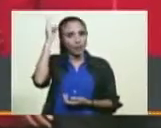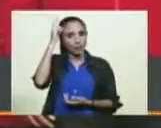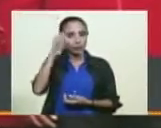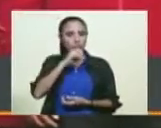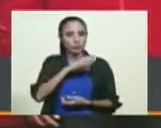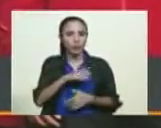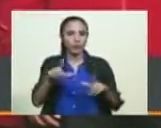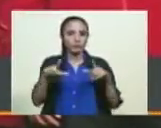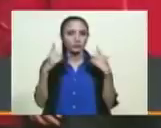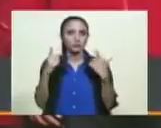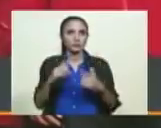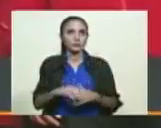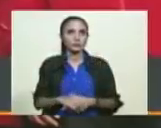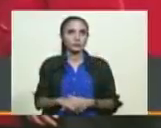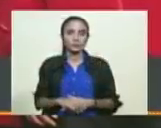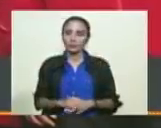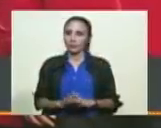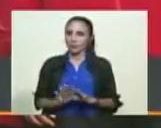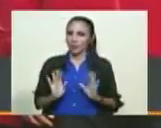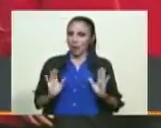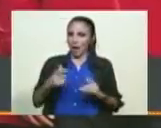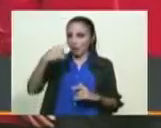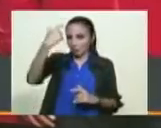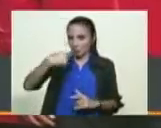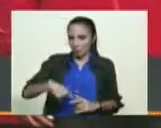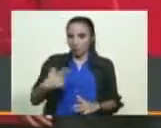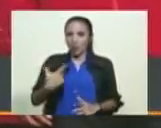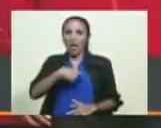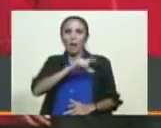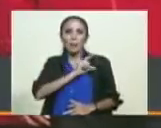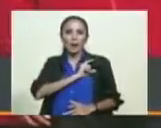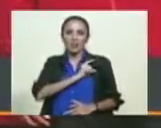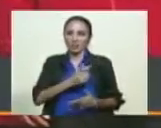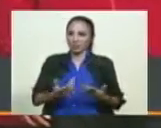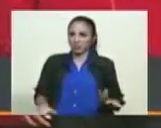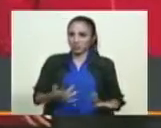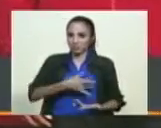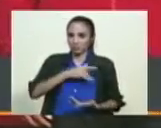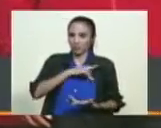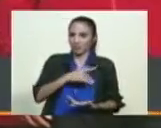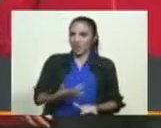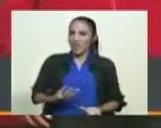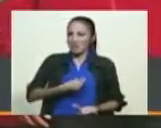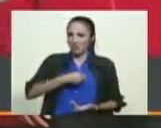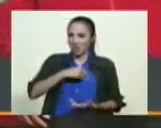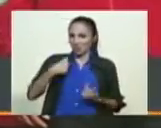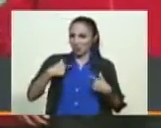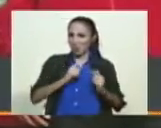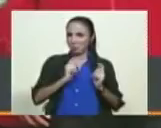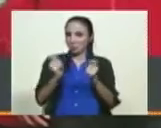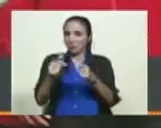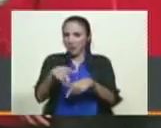Y el español se puso bruto y dijo: no te entrego nada.